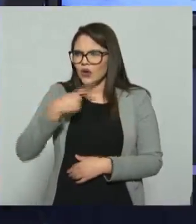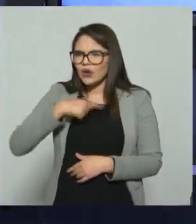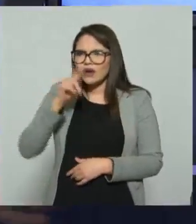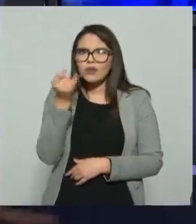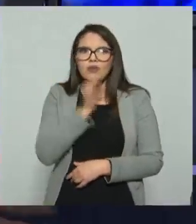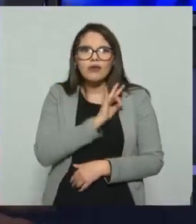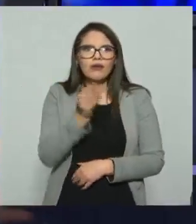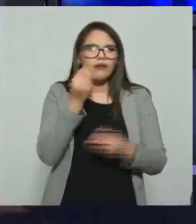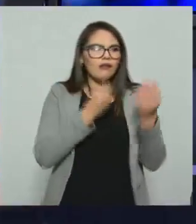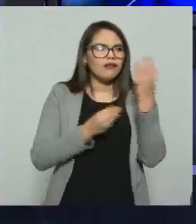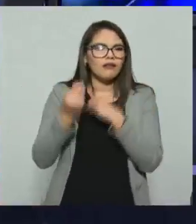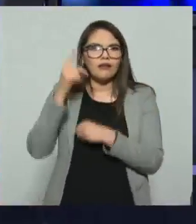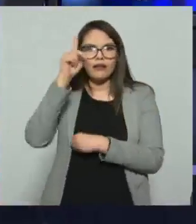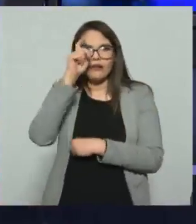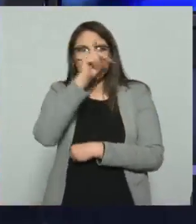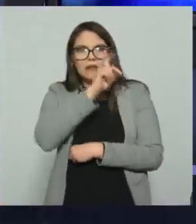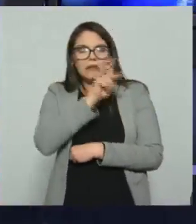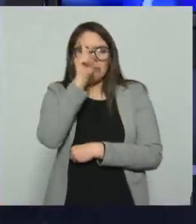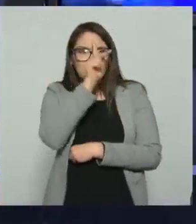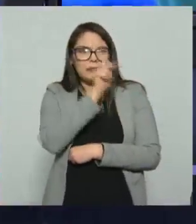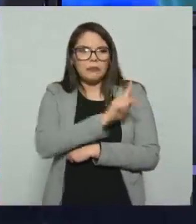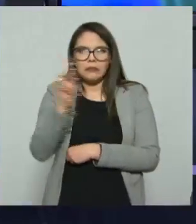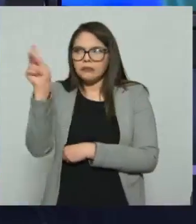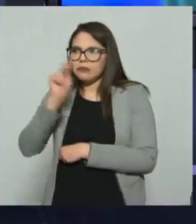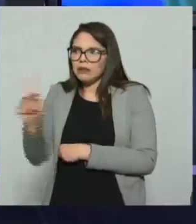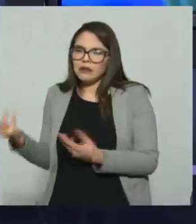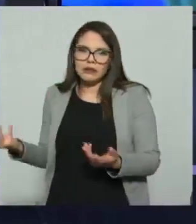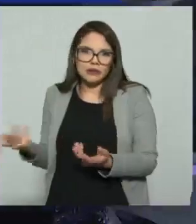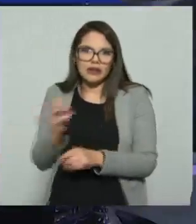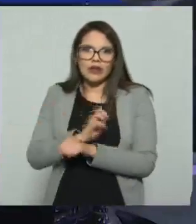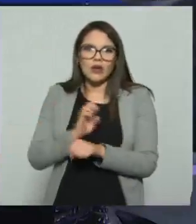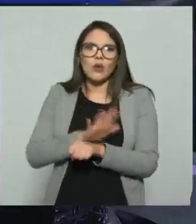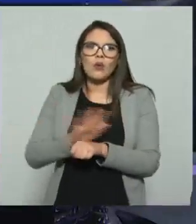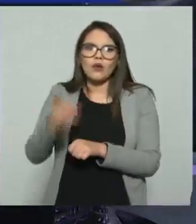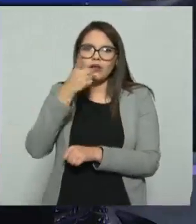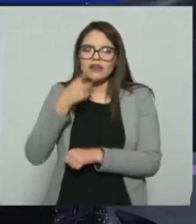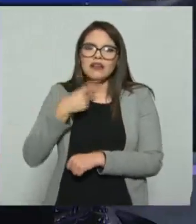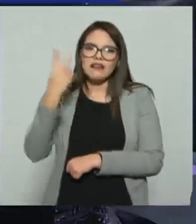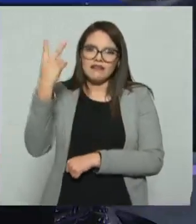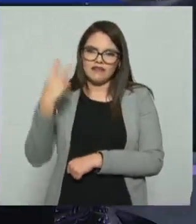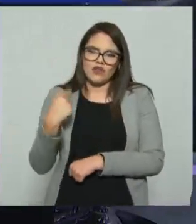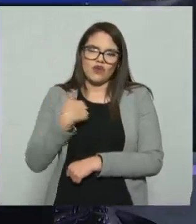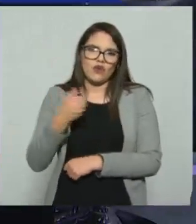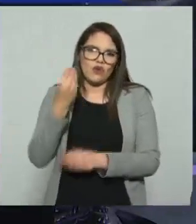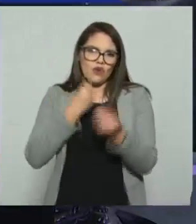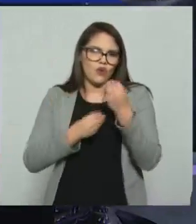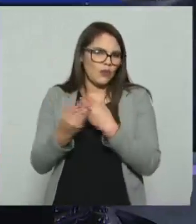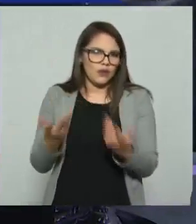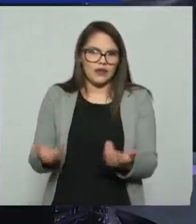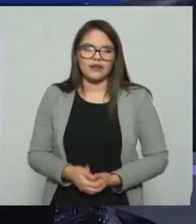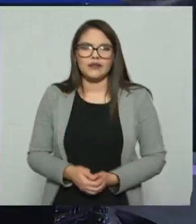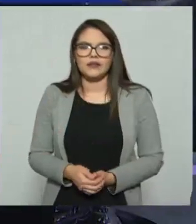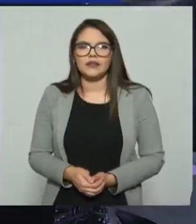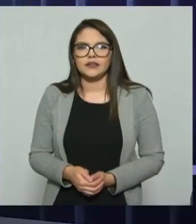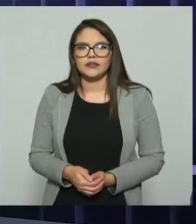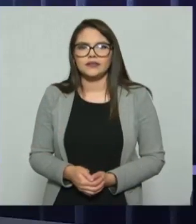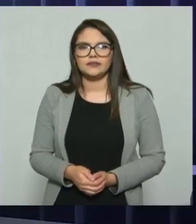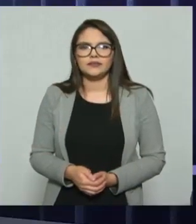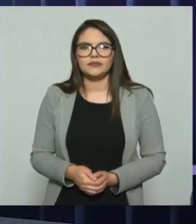las opciones realmente, no? Y ¿cuál es la información que me está dando la verdad detrás de lo que estoy comiendo? ¿Qué debemos hacer